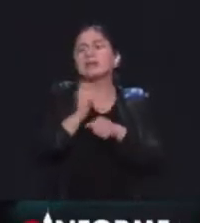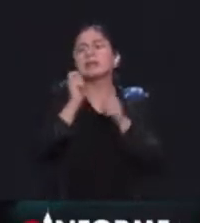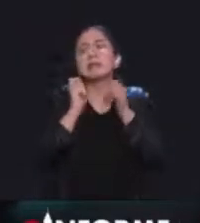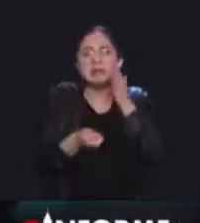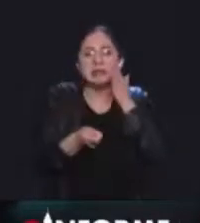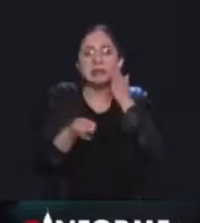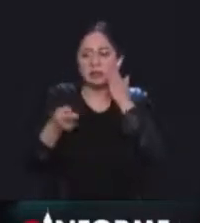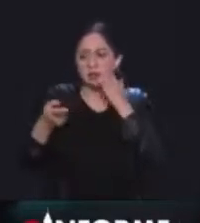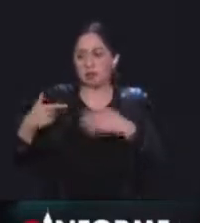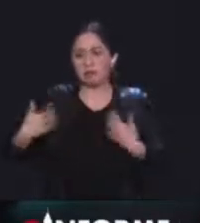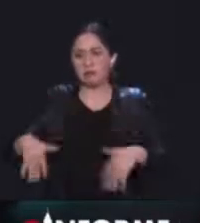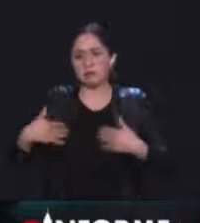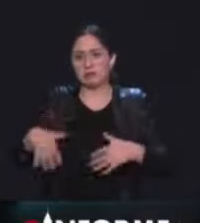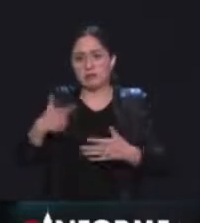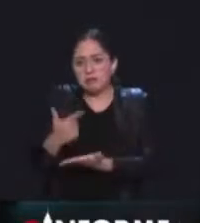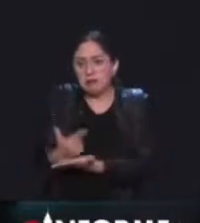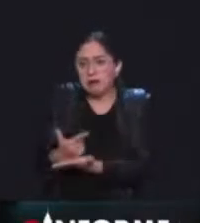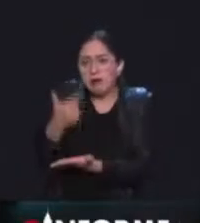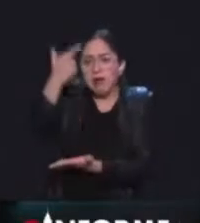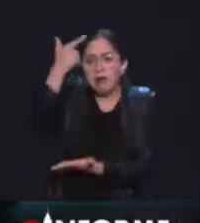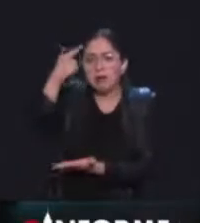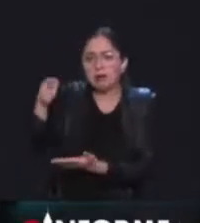insisto, que es la vida, donde